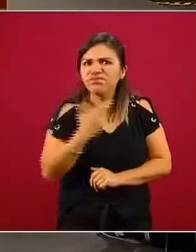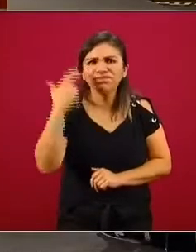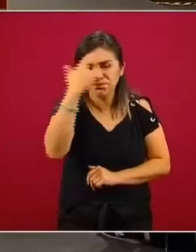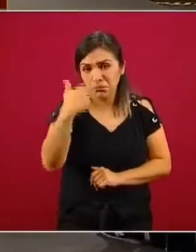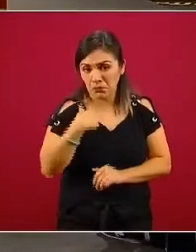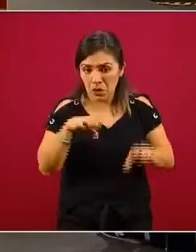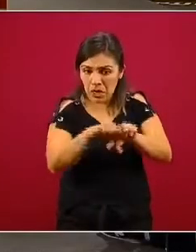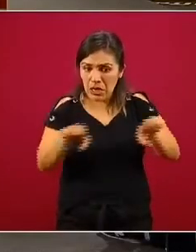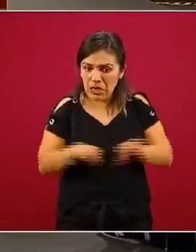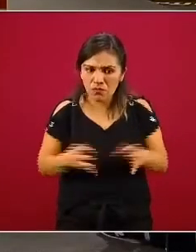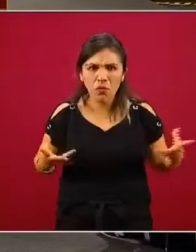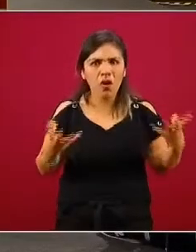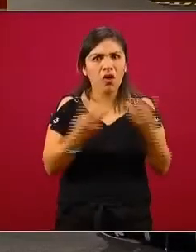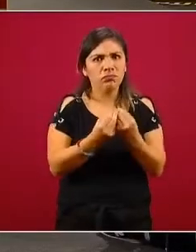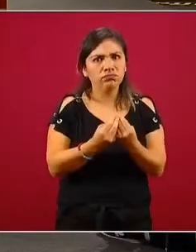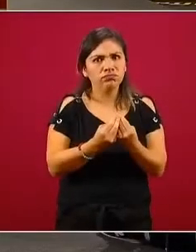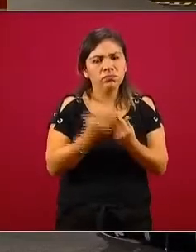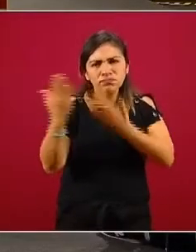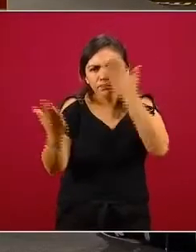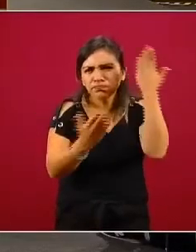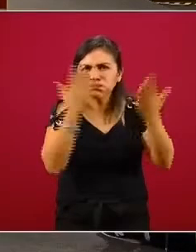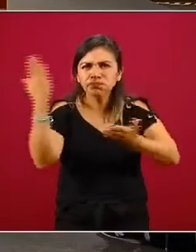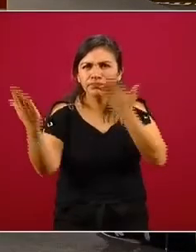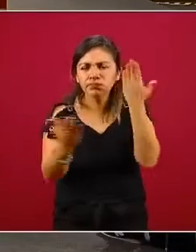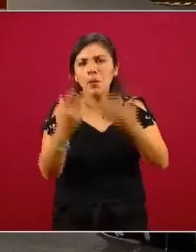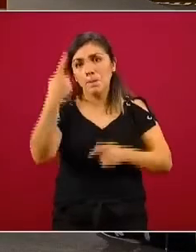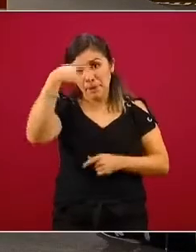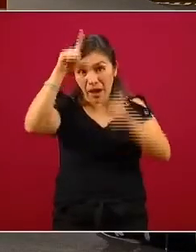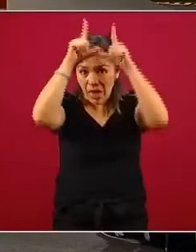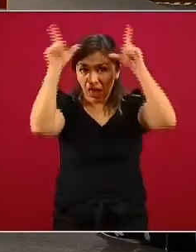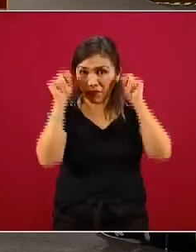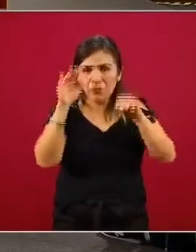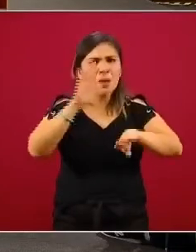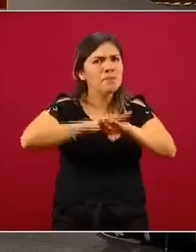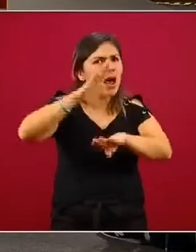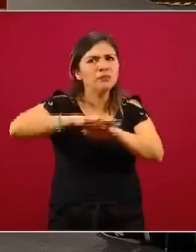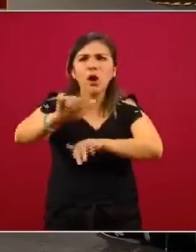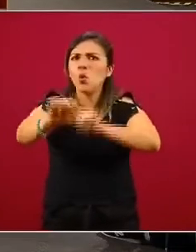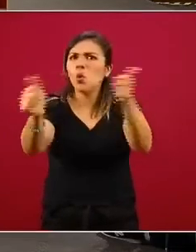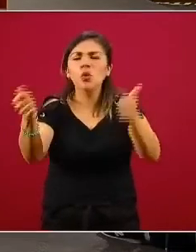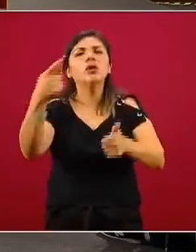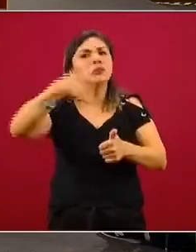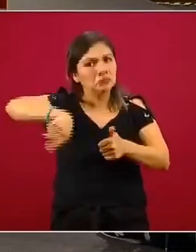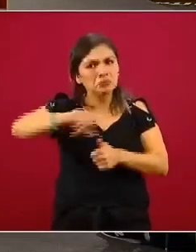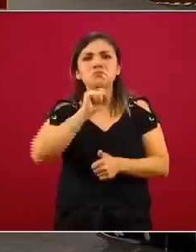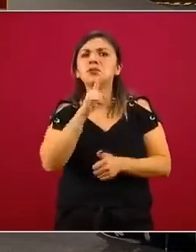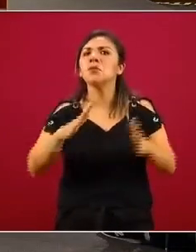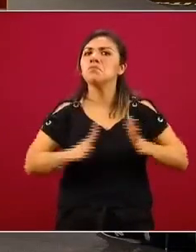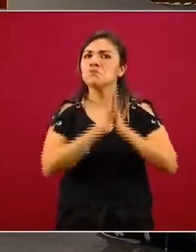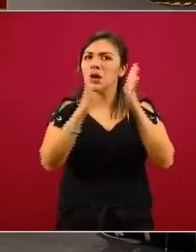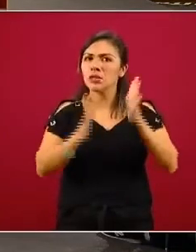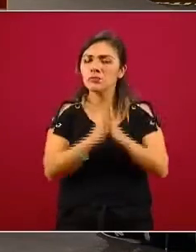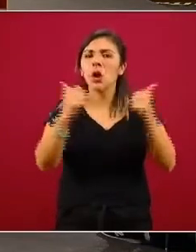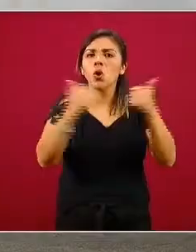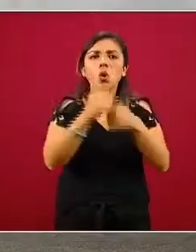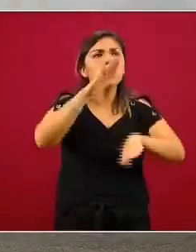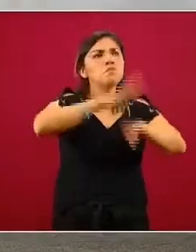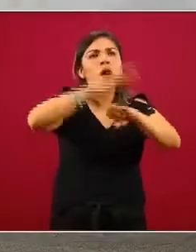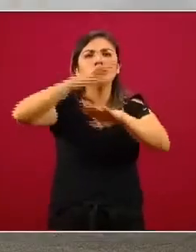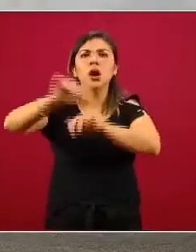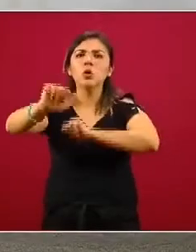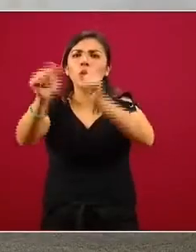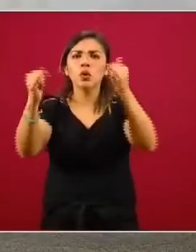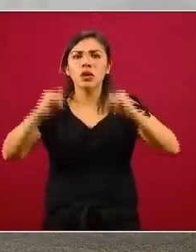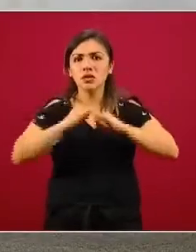un equipo colegiado y no solamente está el área de enfermería, muchas otras áreas que participan y con otras